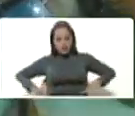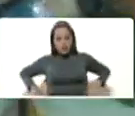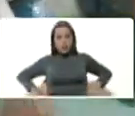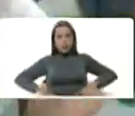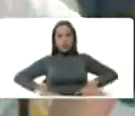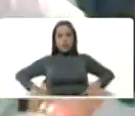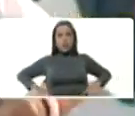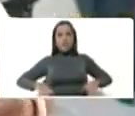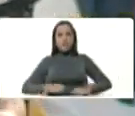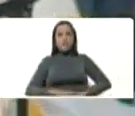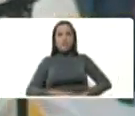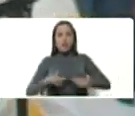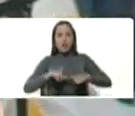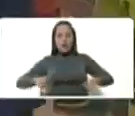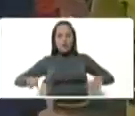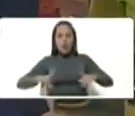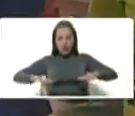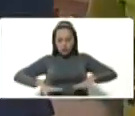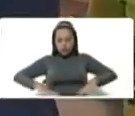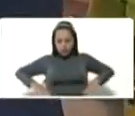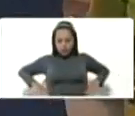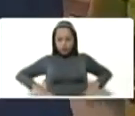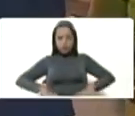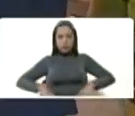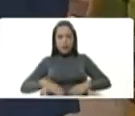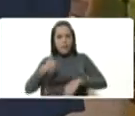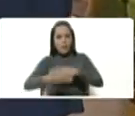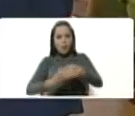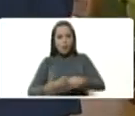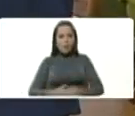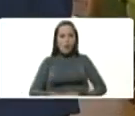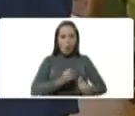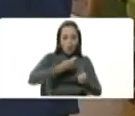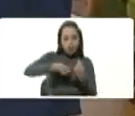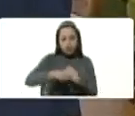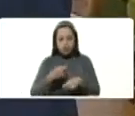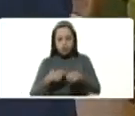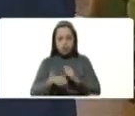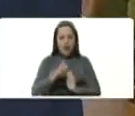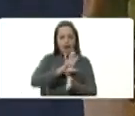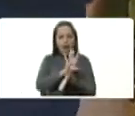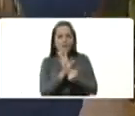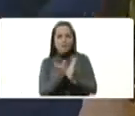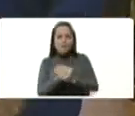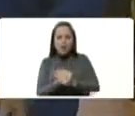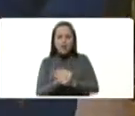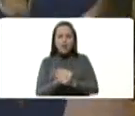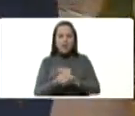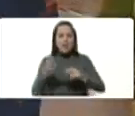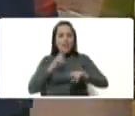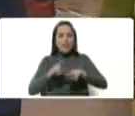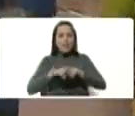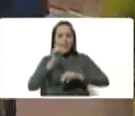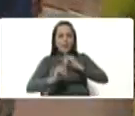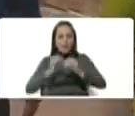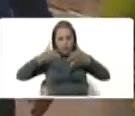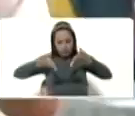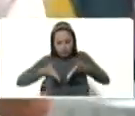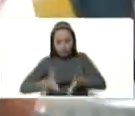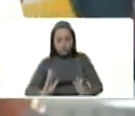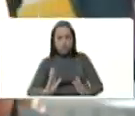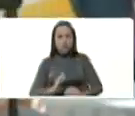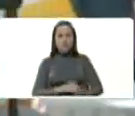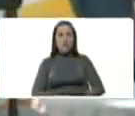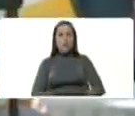tiene esa que irse adaptando al pasar de los meses para cuando el muchachito o la muchachita baje. Decida, correcto. Muy bien, muy bien.